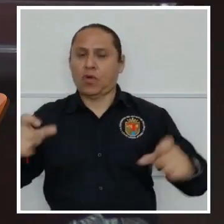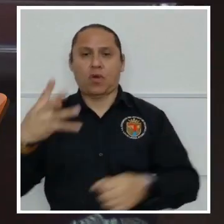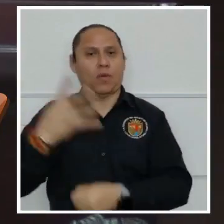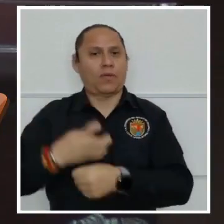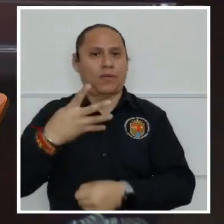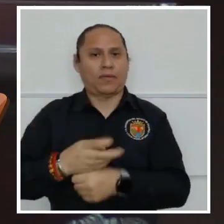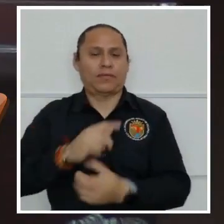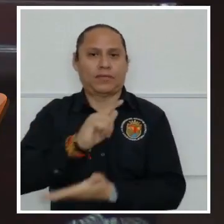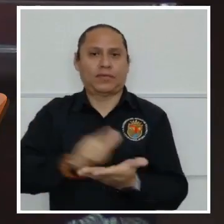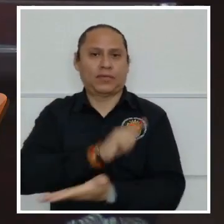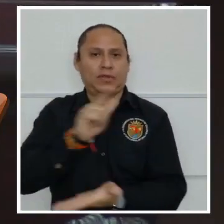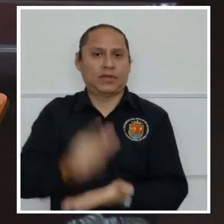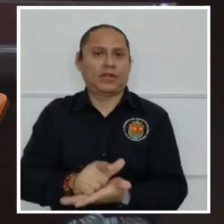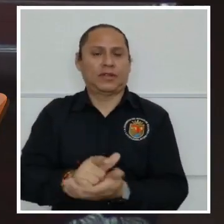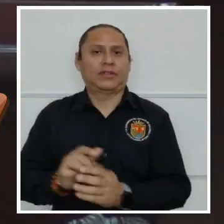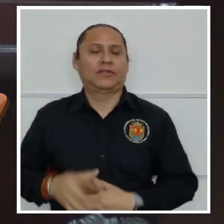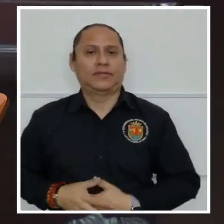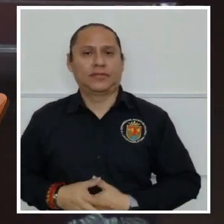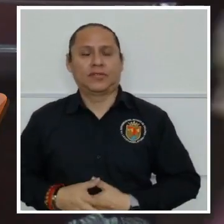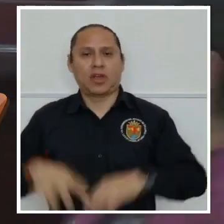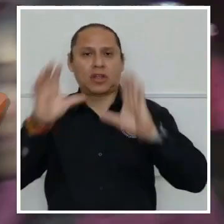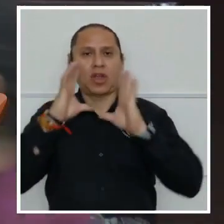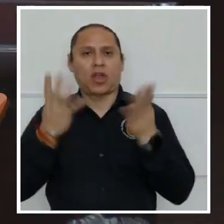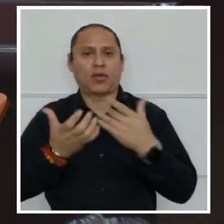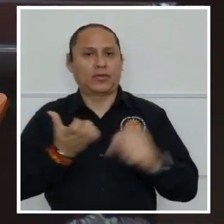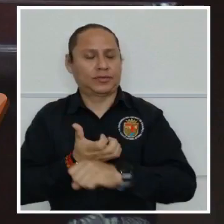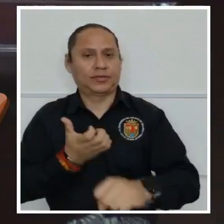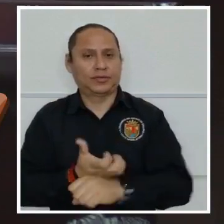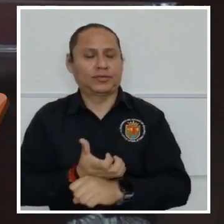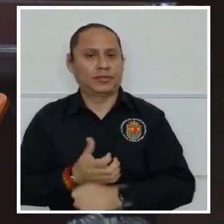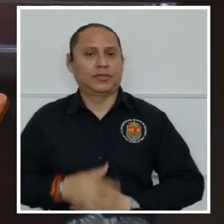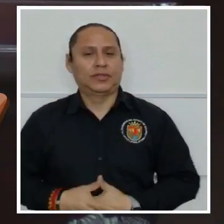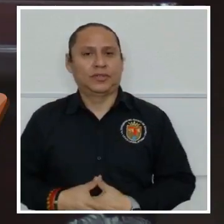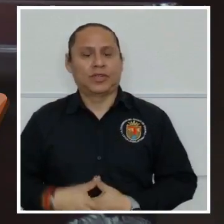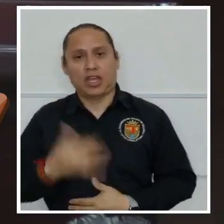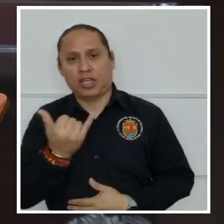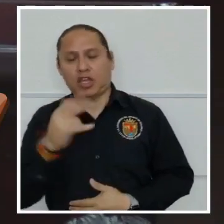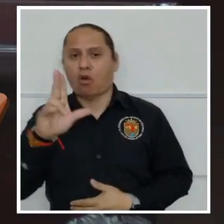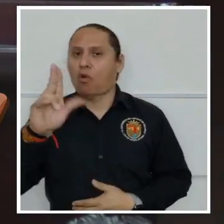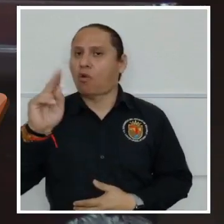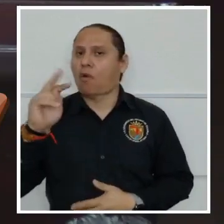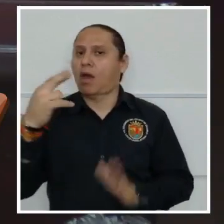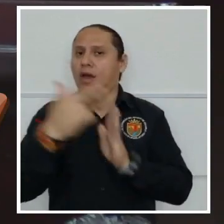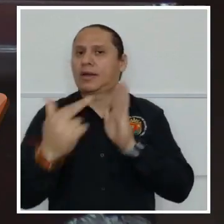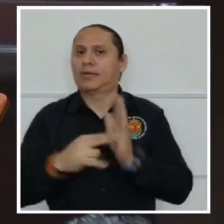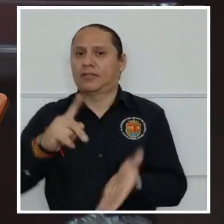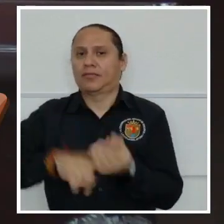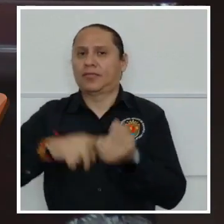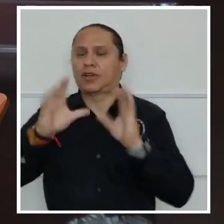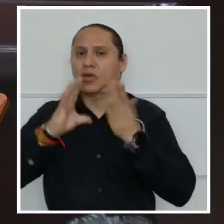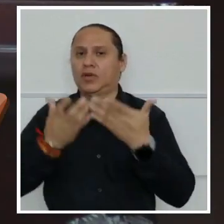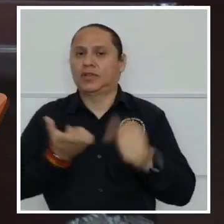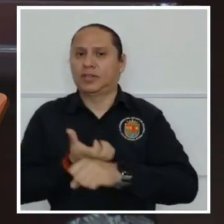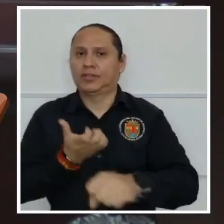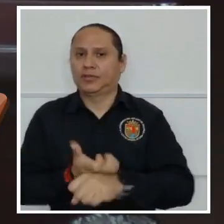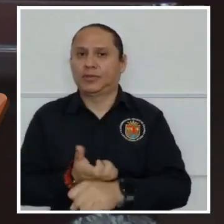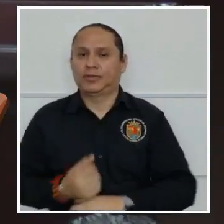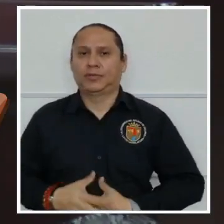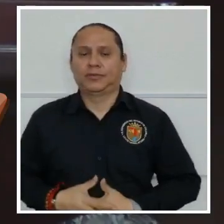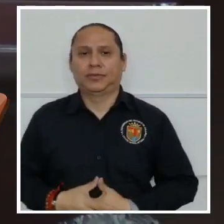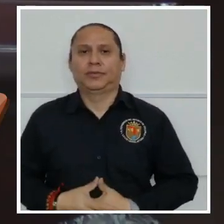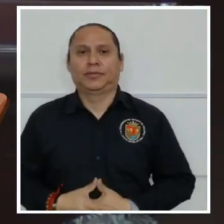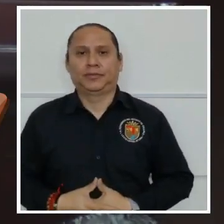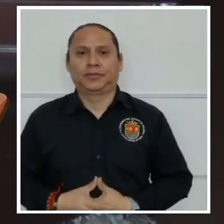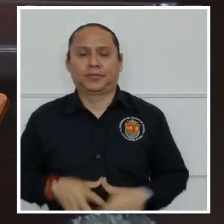fracción cuarta de la Ley Orgánica del Congreso del Estado y 80 del Reglamento Interior de este Poder